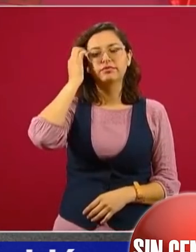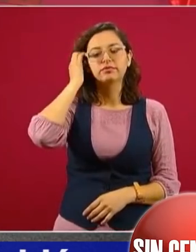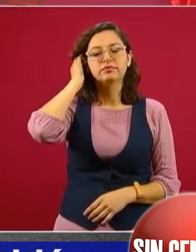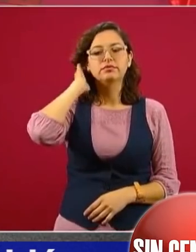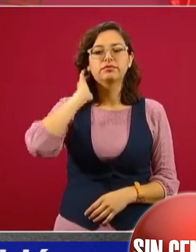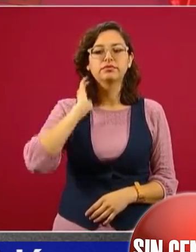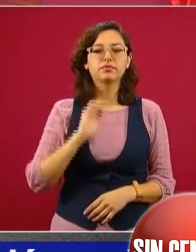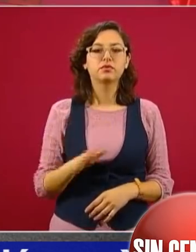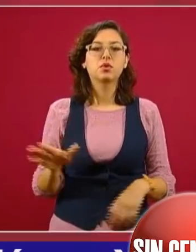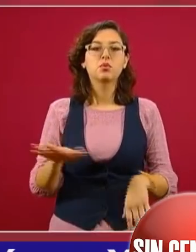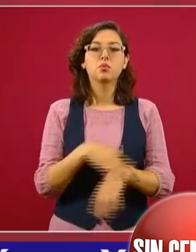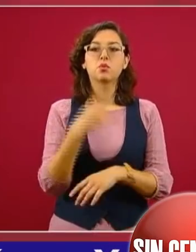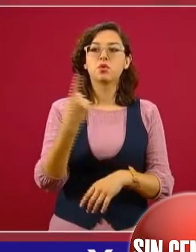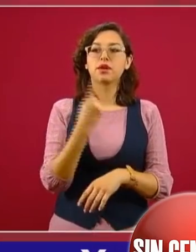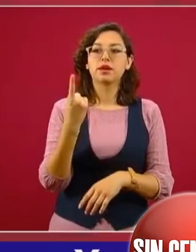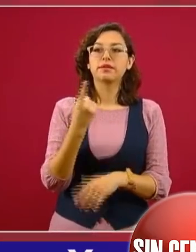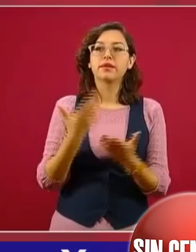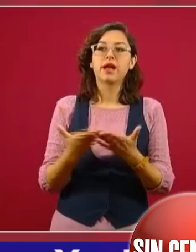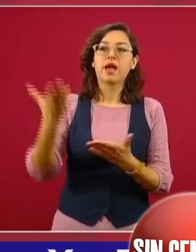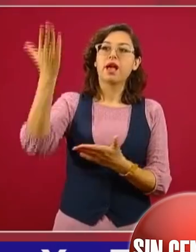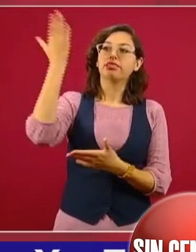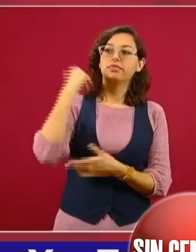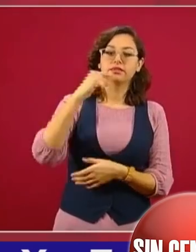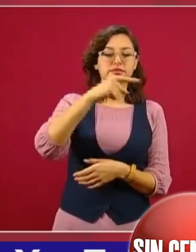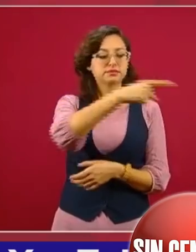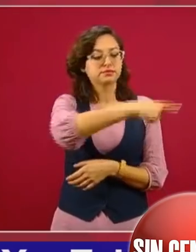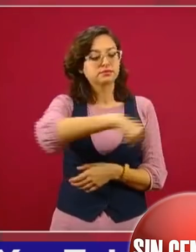a estas personas